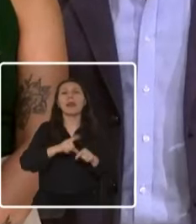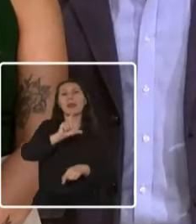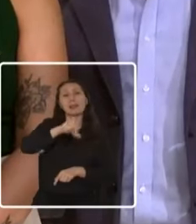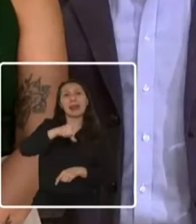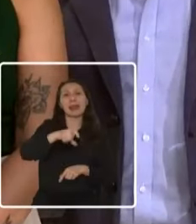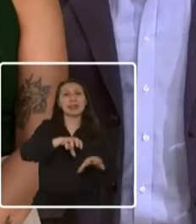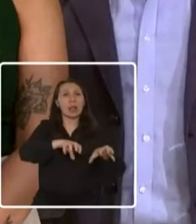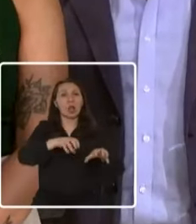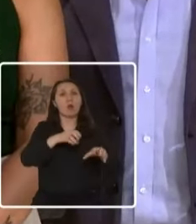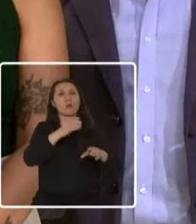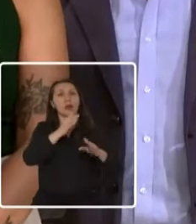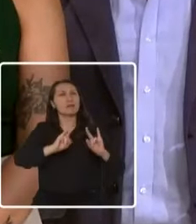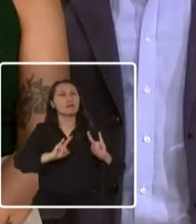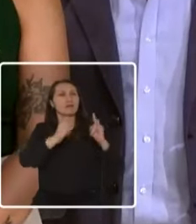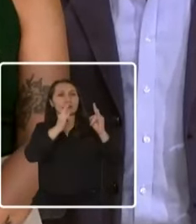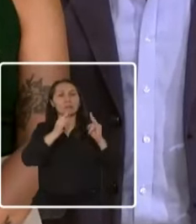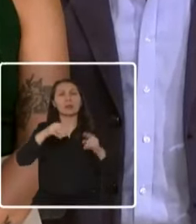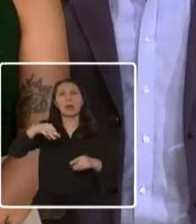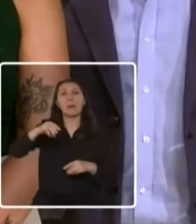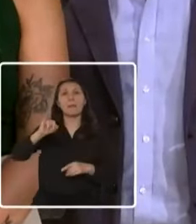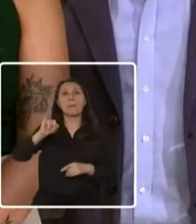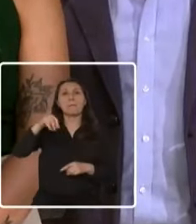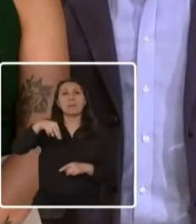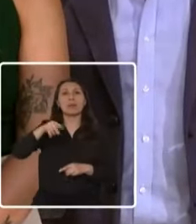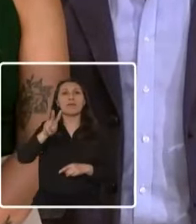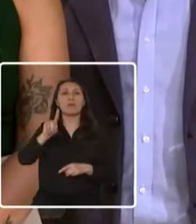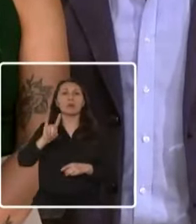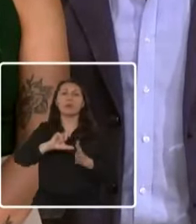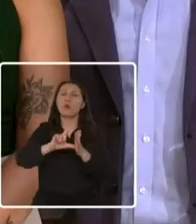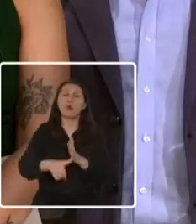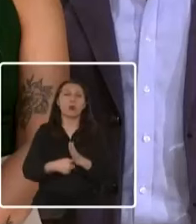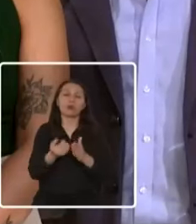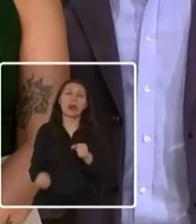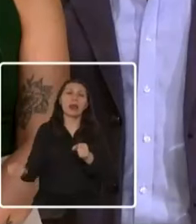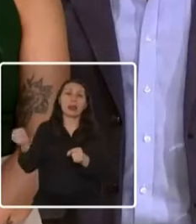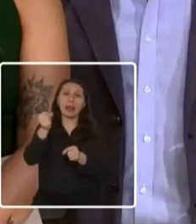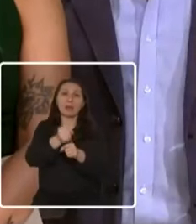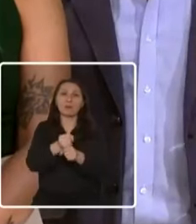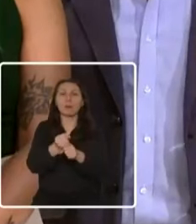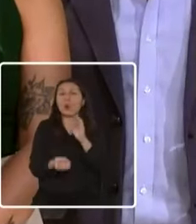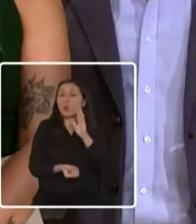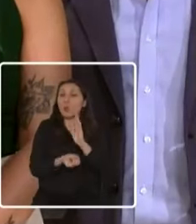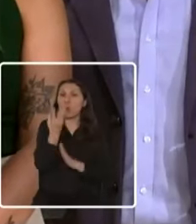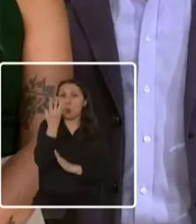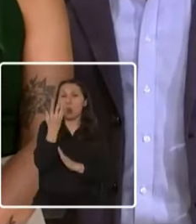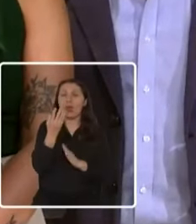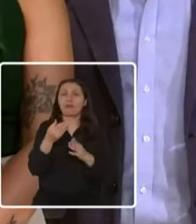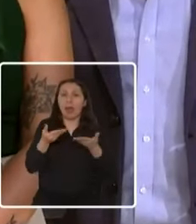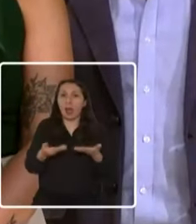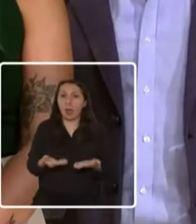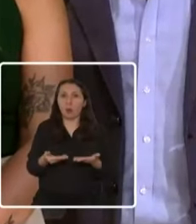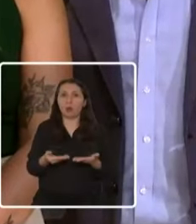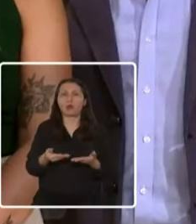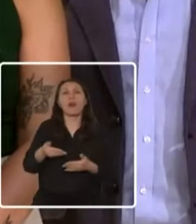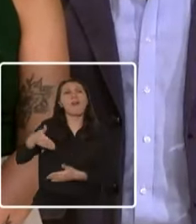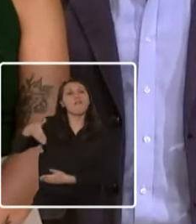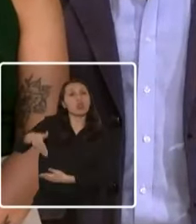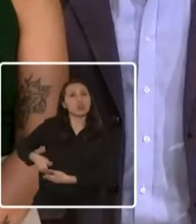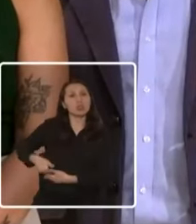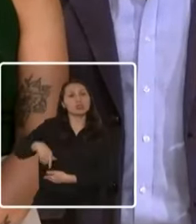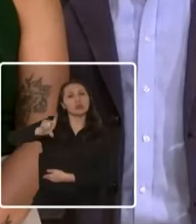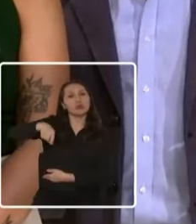materiales que entregaba el MIMBU, que consideramos en su momento que actuaba de manera muy lenta, y la reemplazamos por una herramienta nueva, que es el